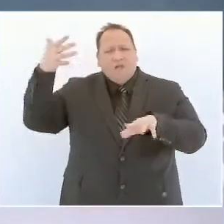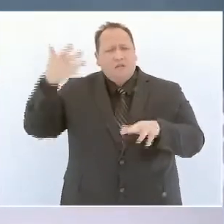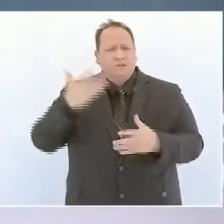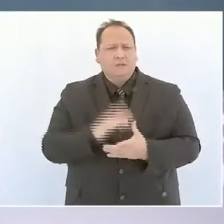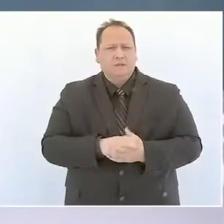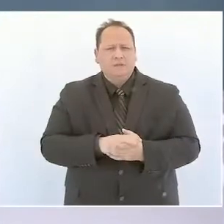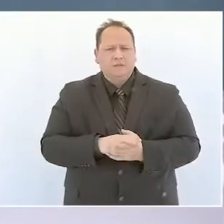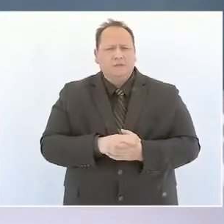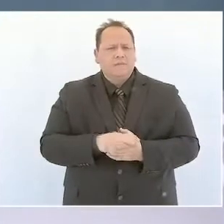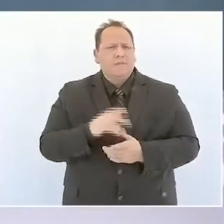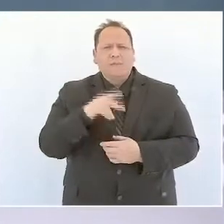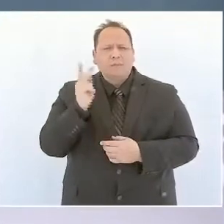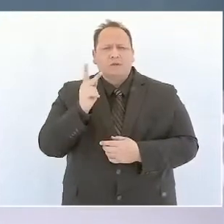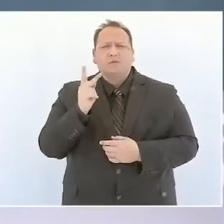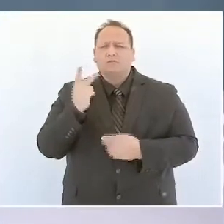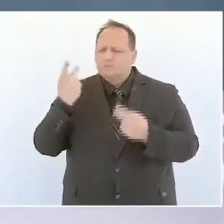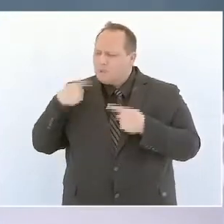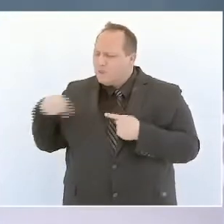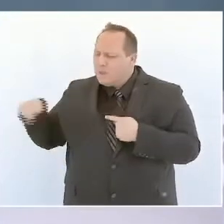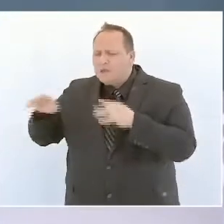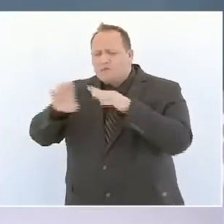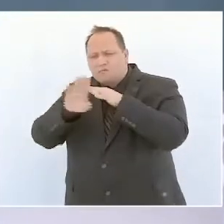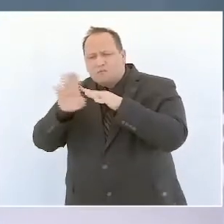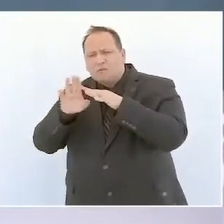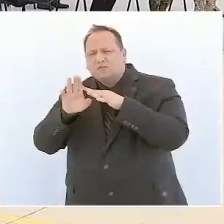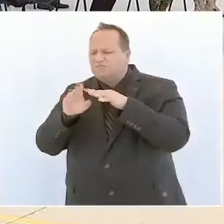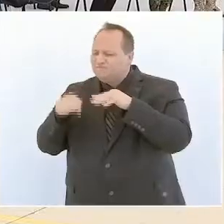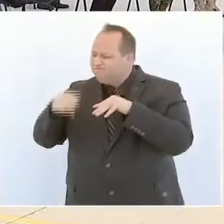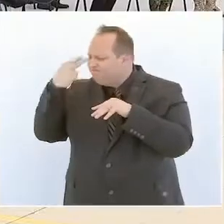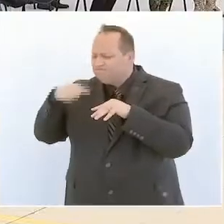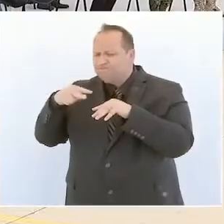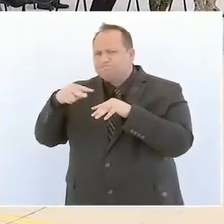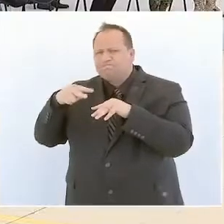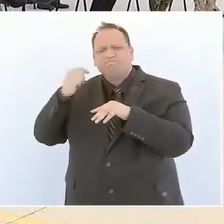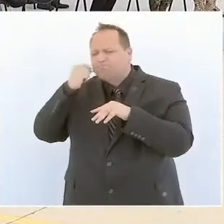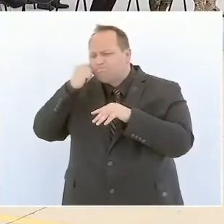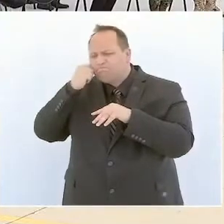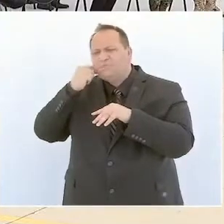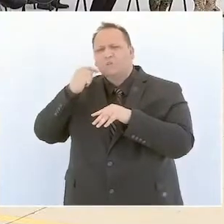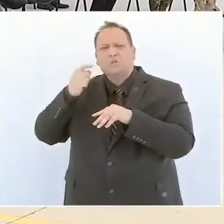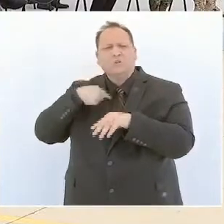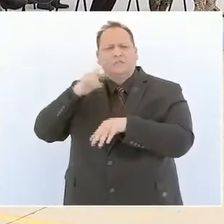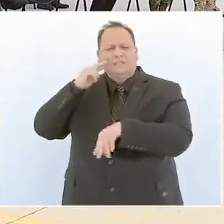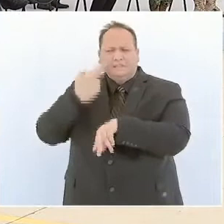Pero nuestros paisanos migrantes, muy responsables,